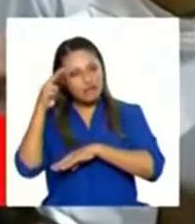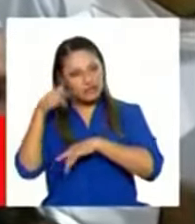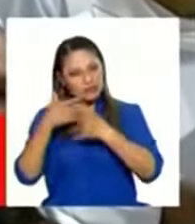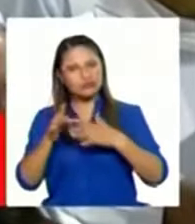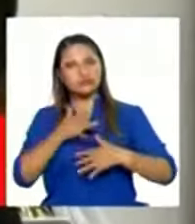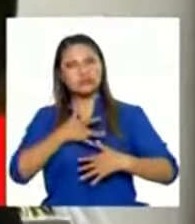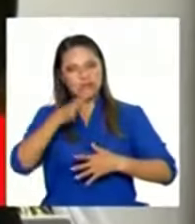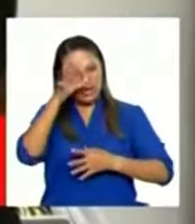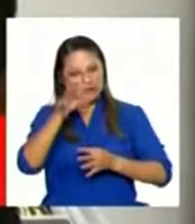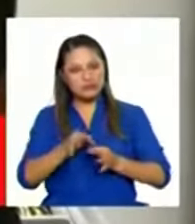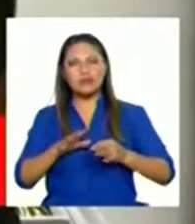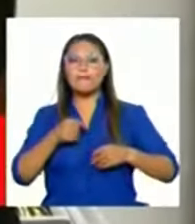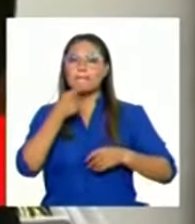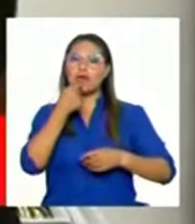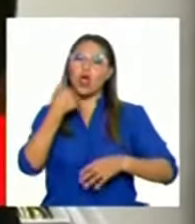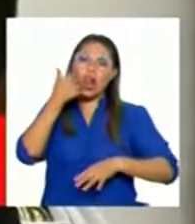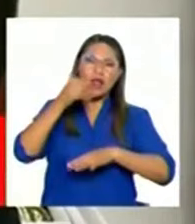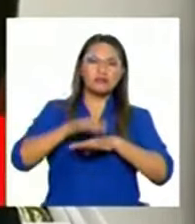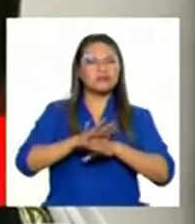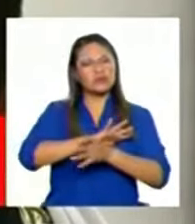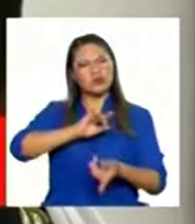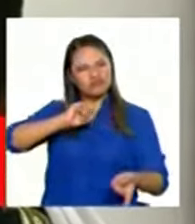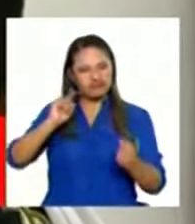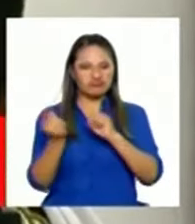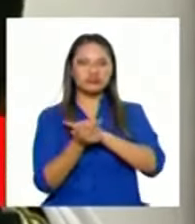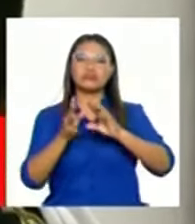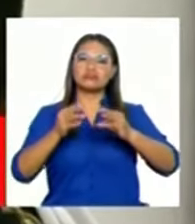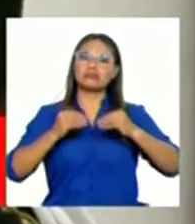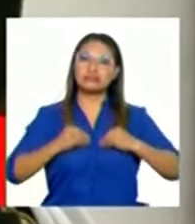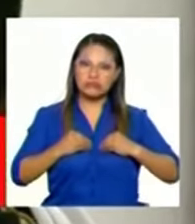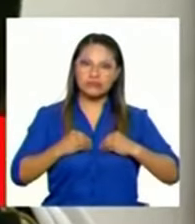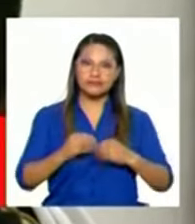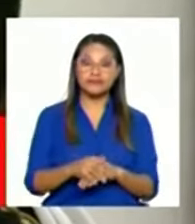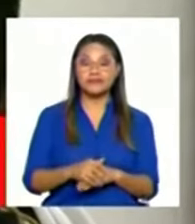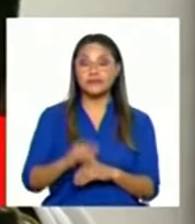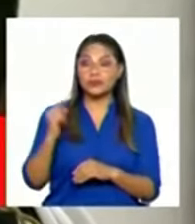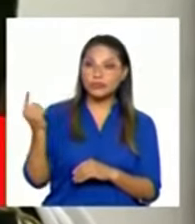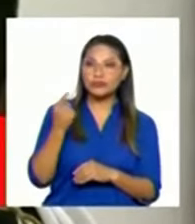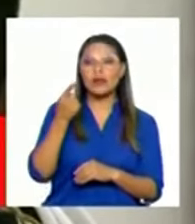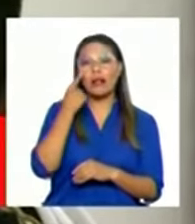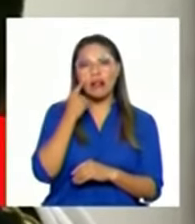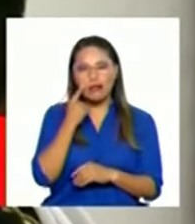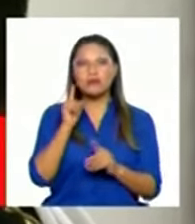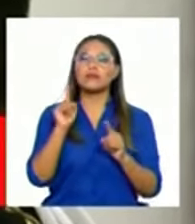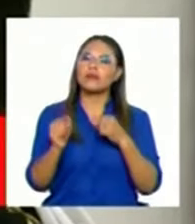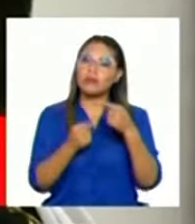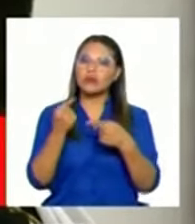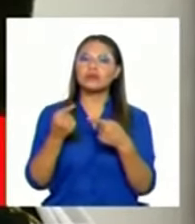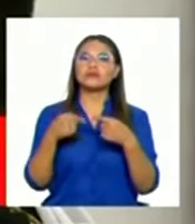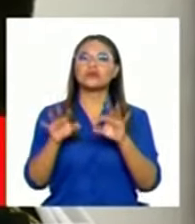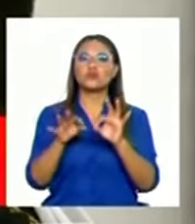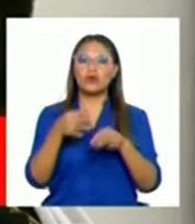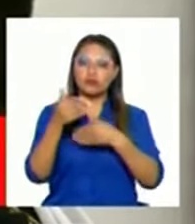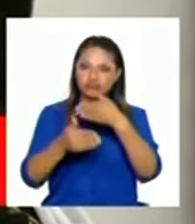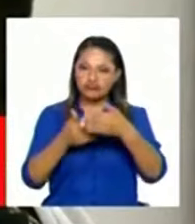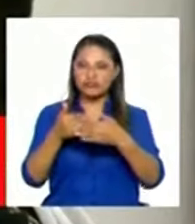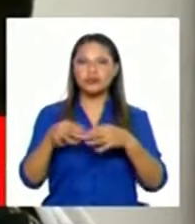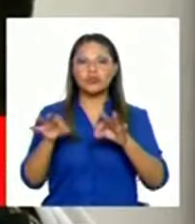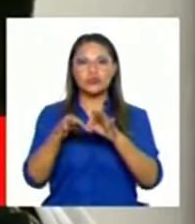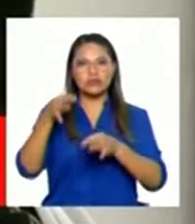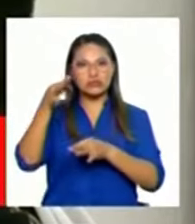corazón. El corazón sin arrepentimiento ni llanto se vuelve rígido. Primero se afianza en sus rutinas, después